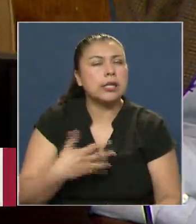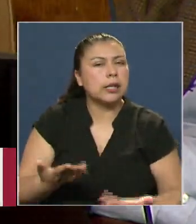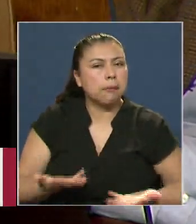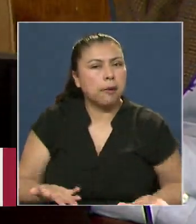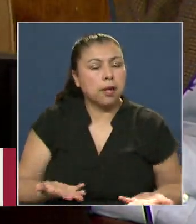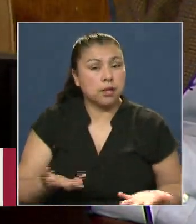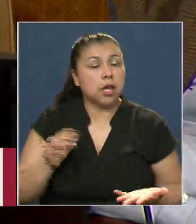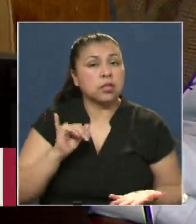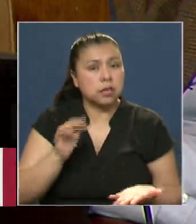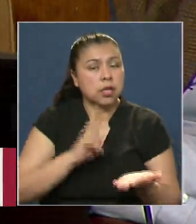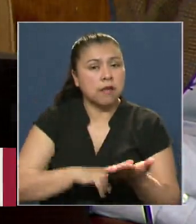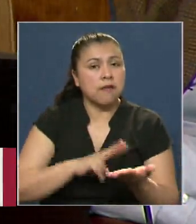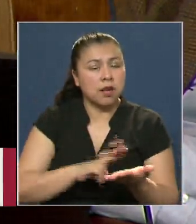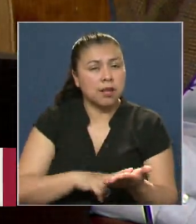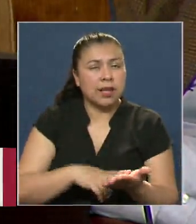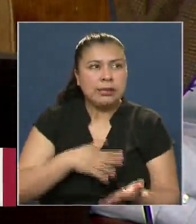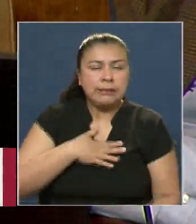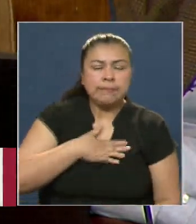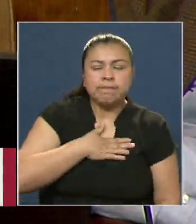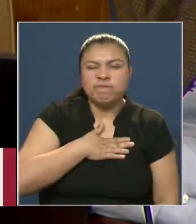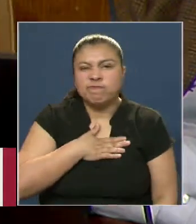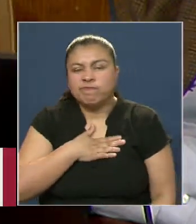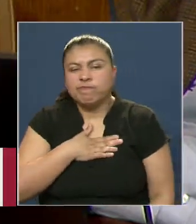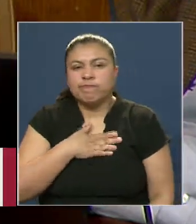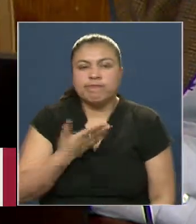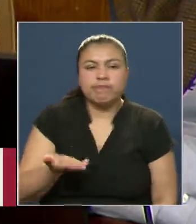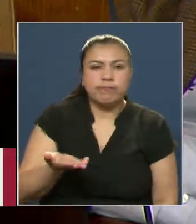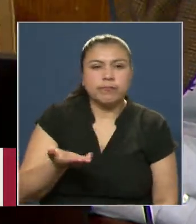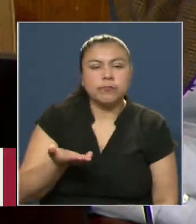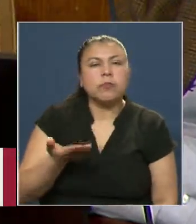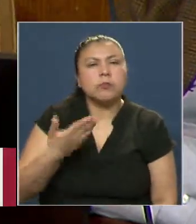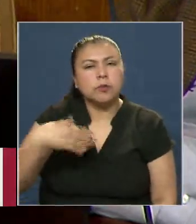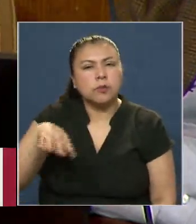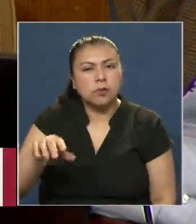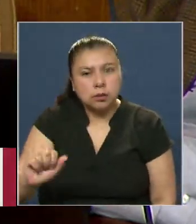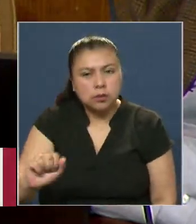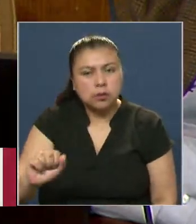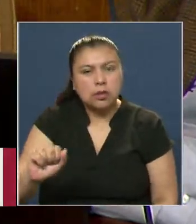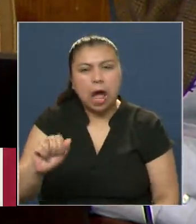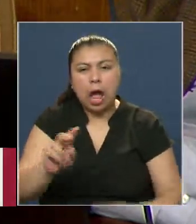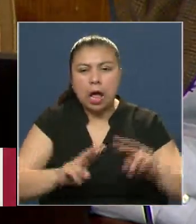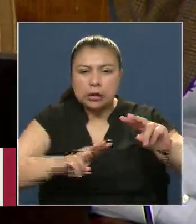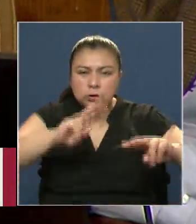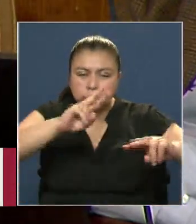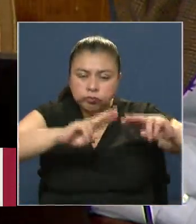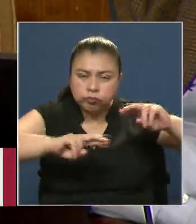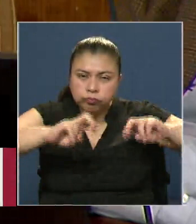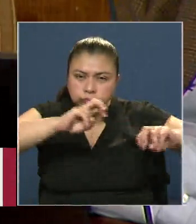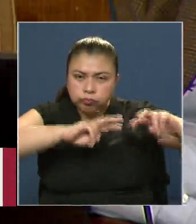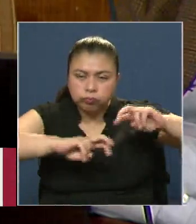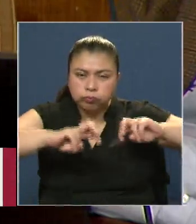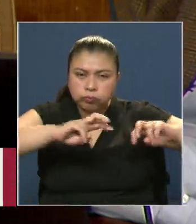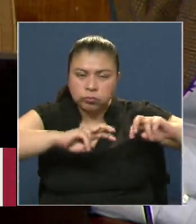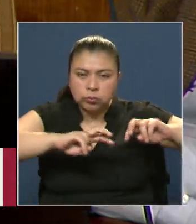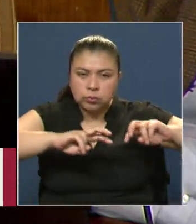Existe de verdad un malestar social que han diagnosticado algunos analistas, especialmente a partir cuando fue